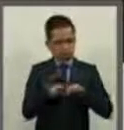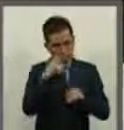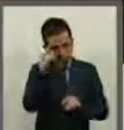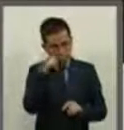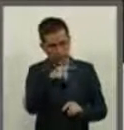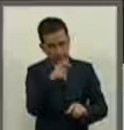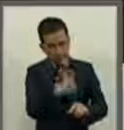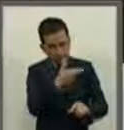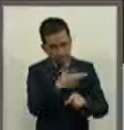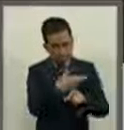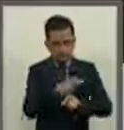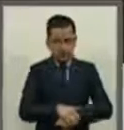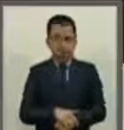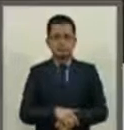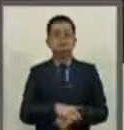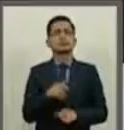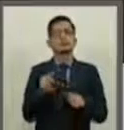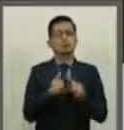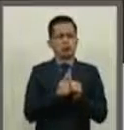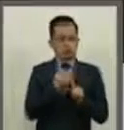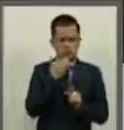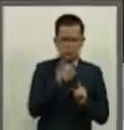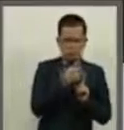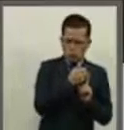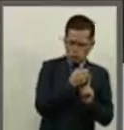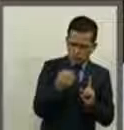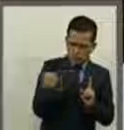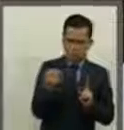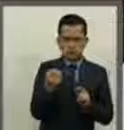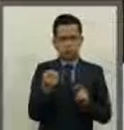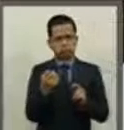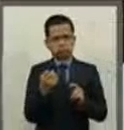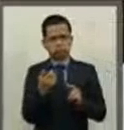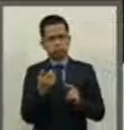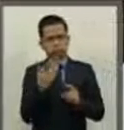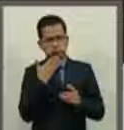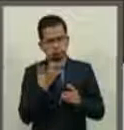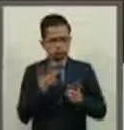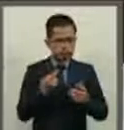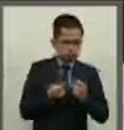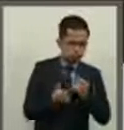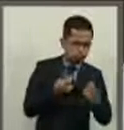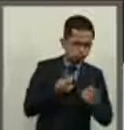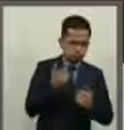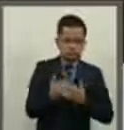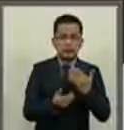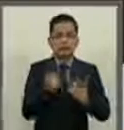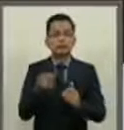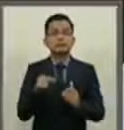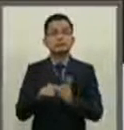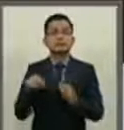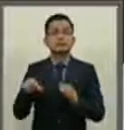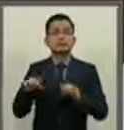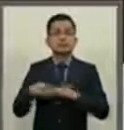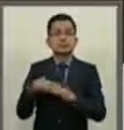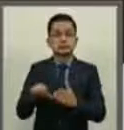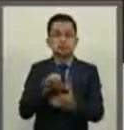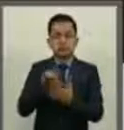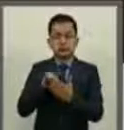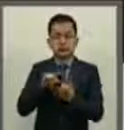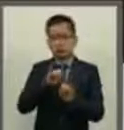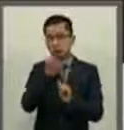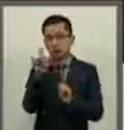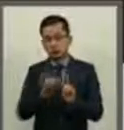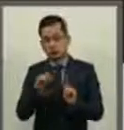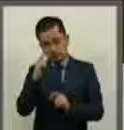dependencia, organizando, dirigiendo y supervisando al Centro Nacional de Inteligencia, el cual